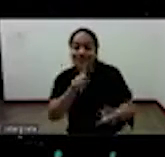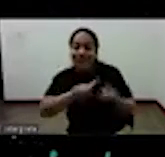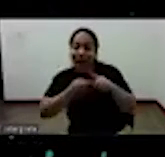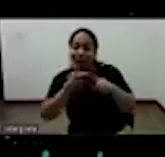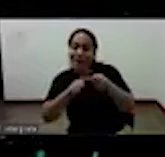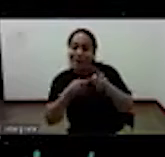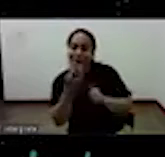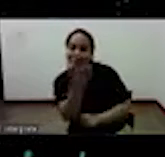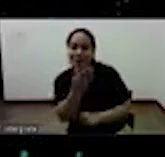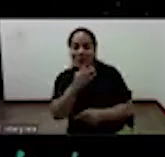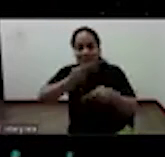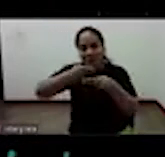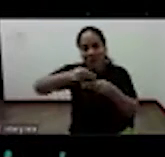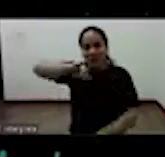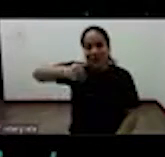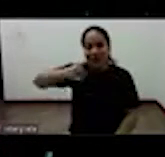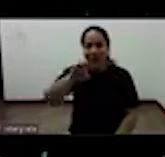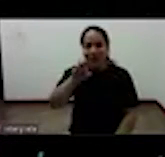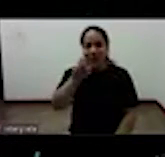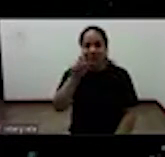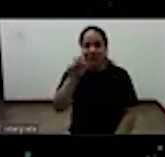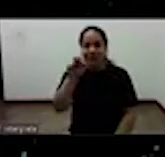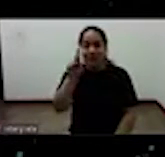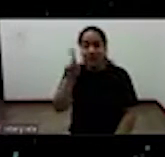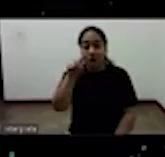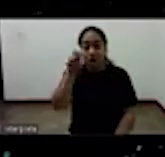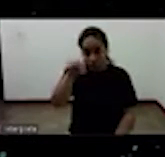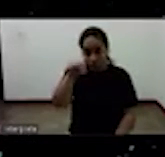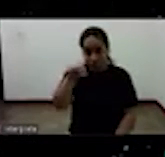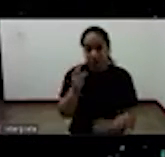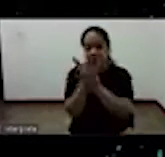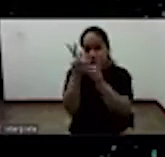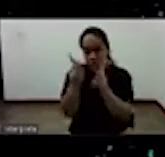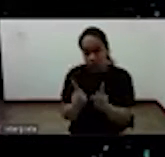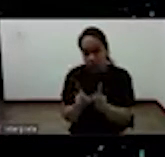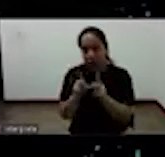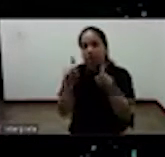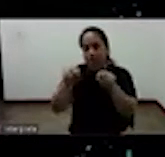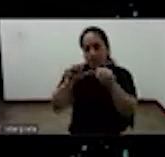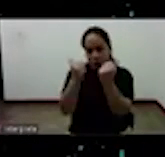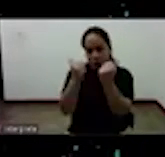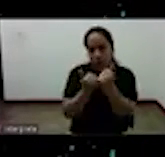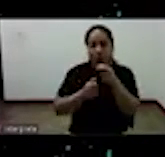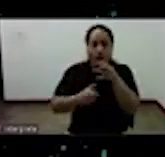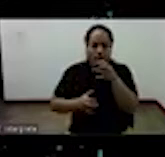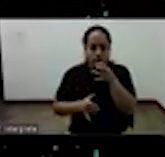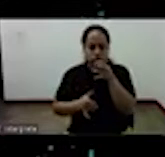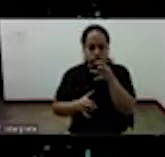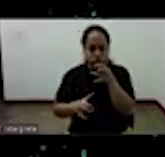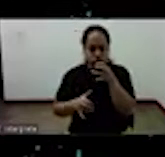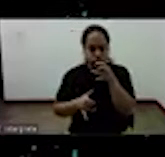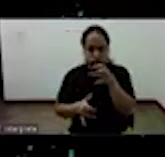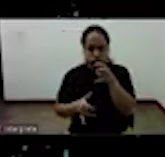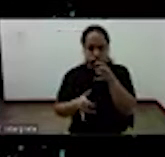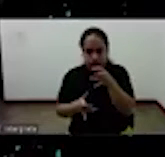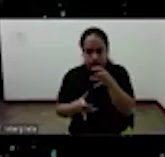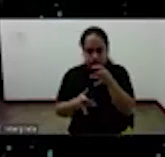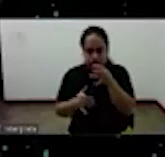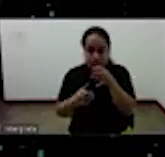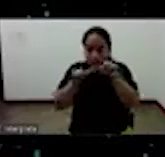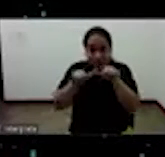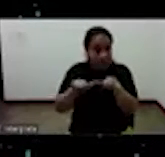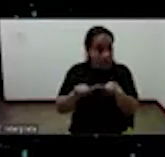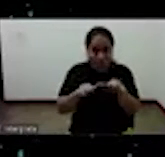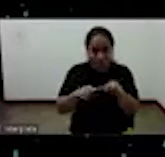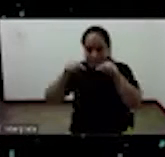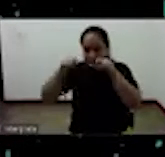Jefferson Rosas, un estudiante del conservatorio que tocaba tuba, lo movíamos por el espacio, activando